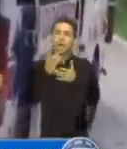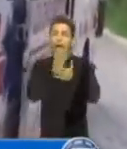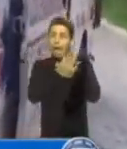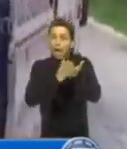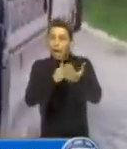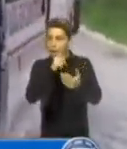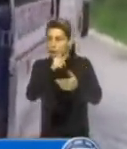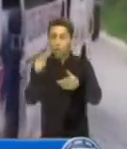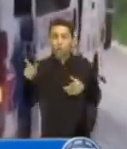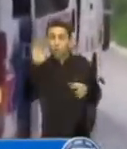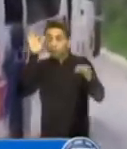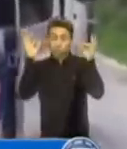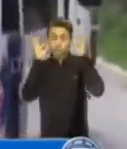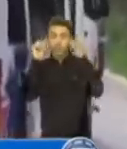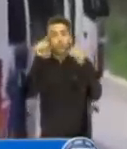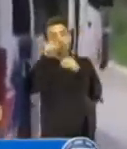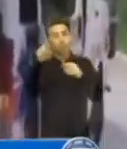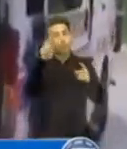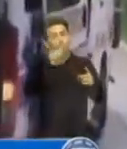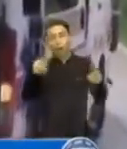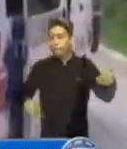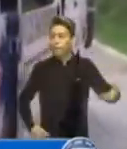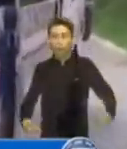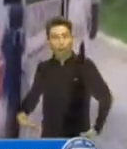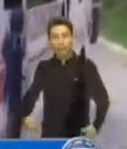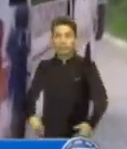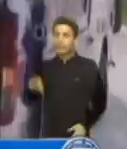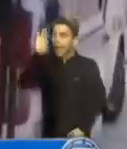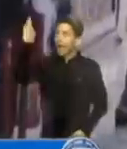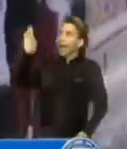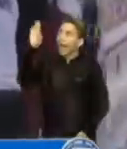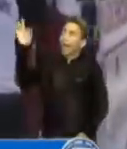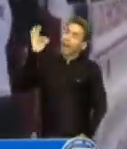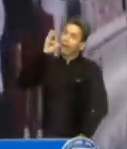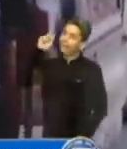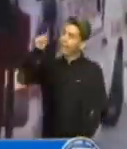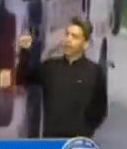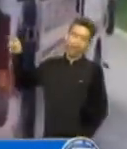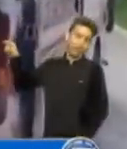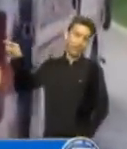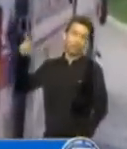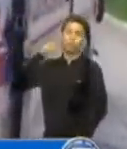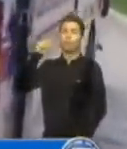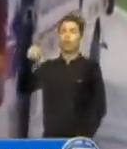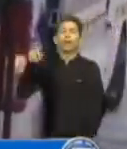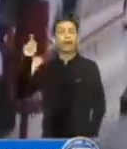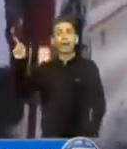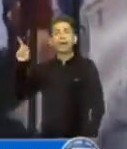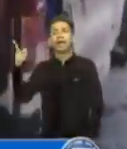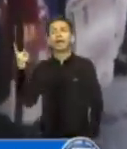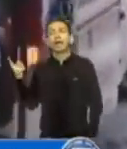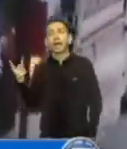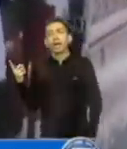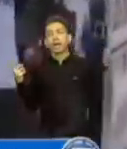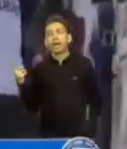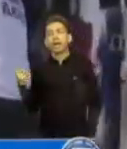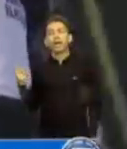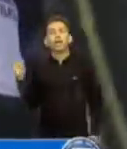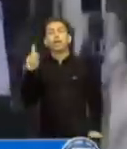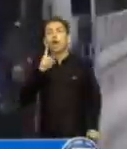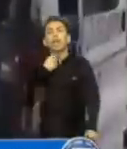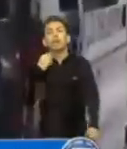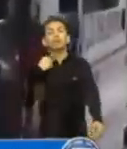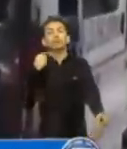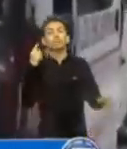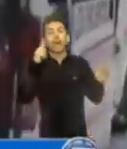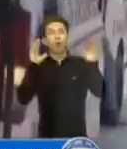no molestar a las abejas, ya que ellos también, uno de los grandes enemigos es la bulla, no es